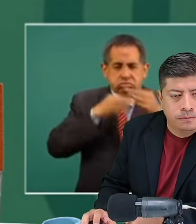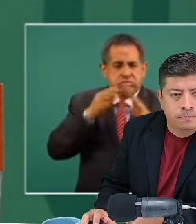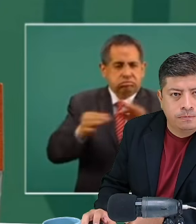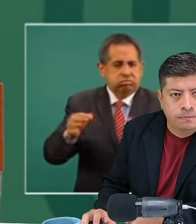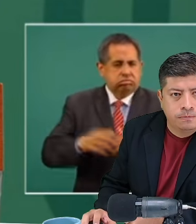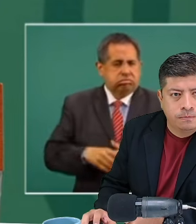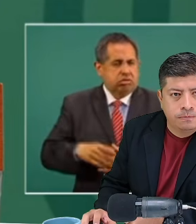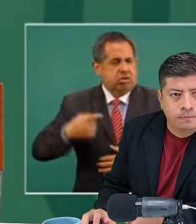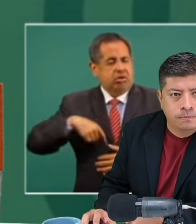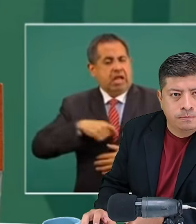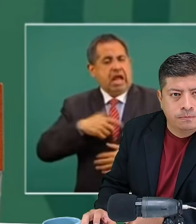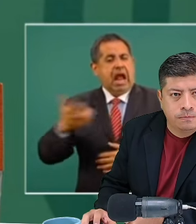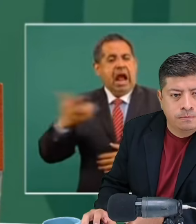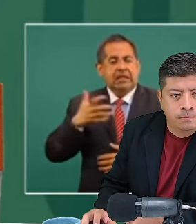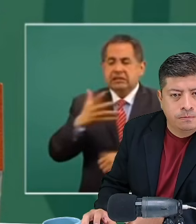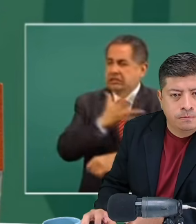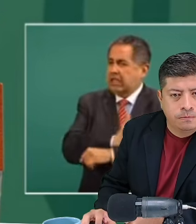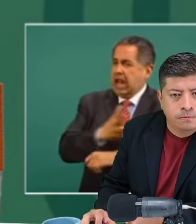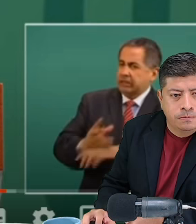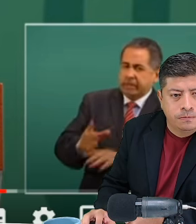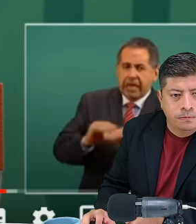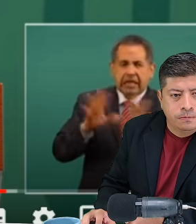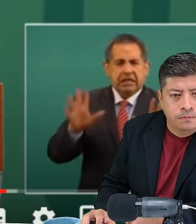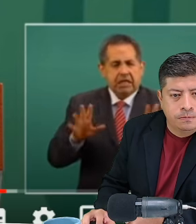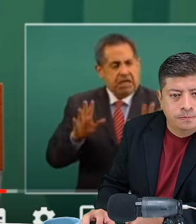Nosotros actuamos de manera transparente,